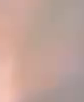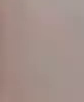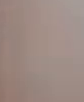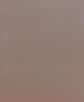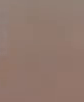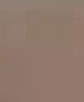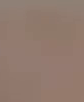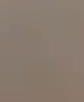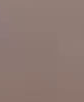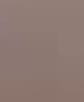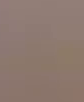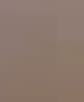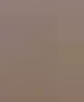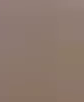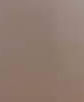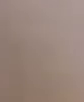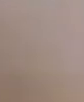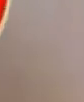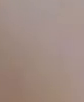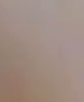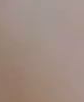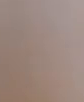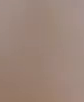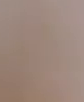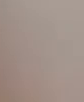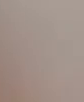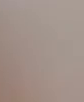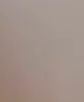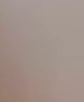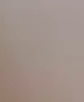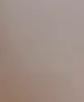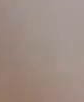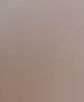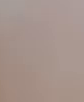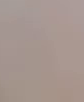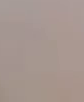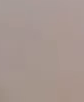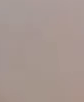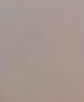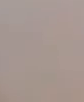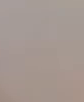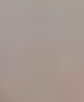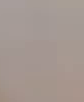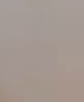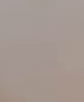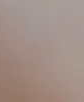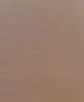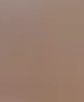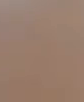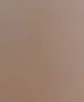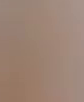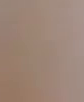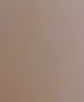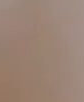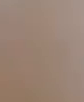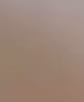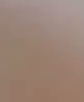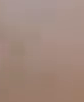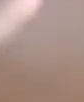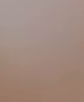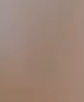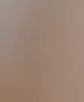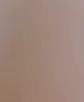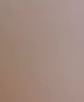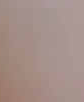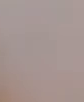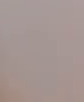No estoy hablando, estoy hablando del cerebro para los más pensados. Estoy hablando del cerebro, mi amor, que lo tienen así, este tamaño,